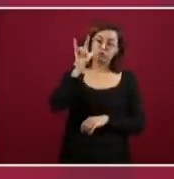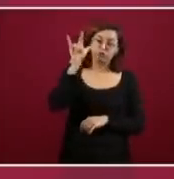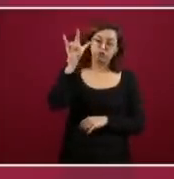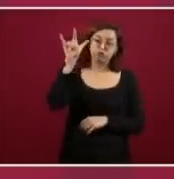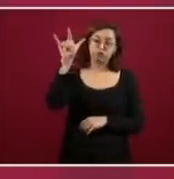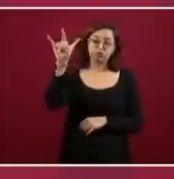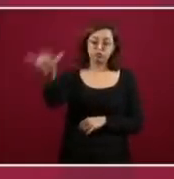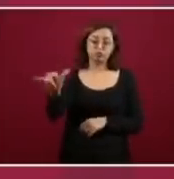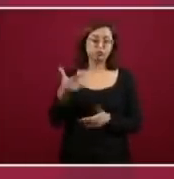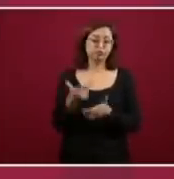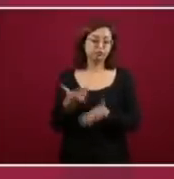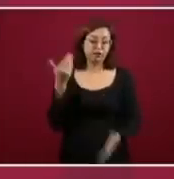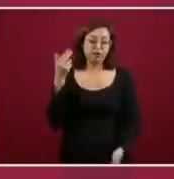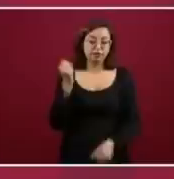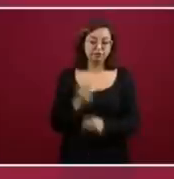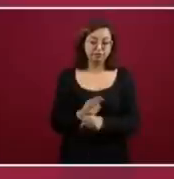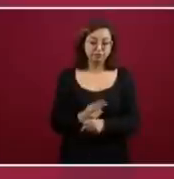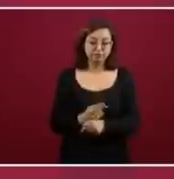con anticipación